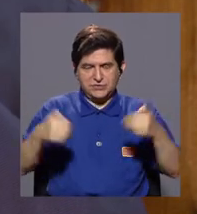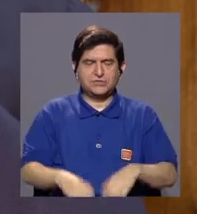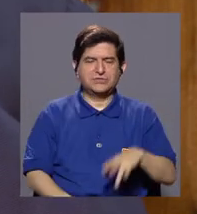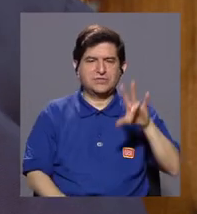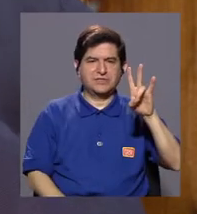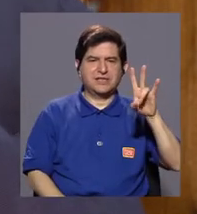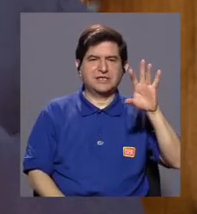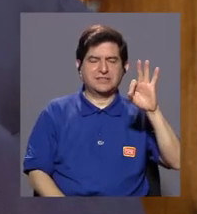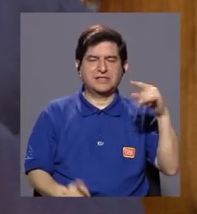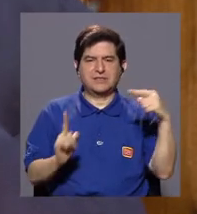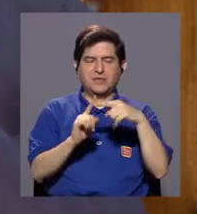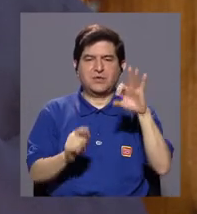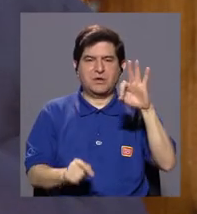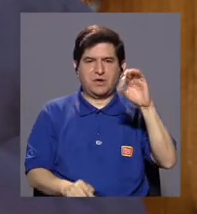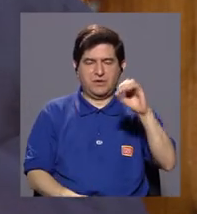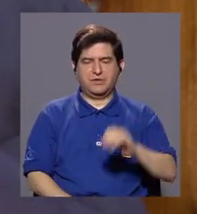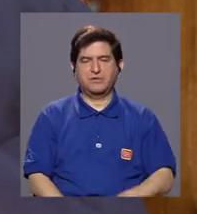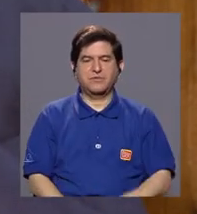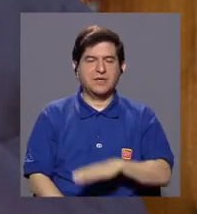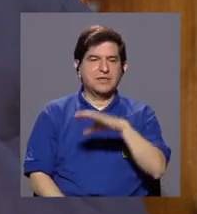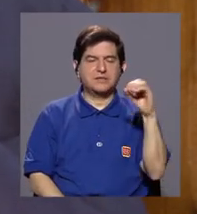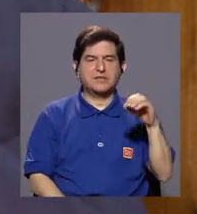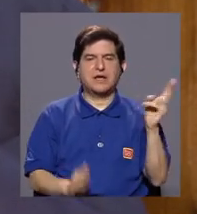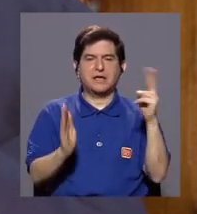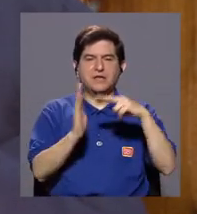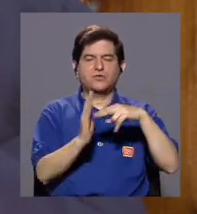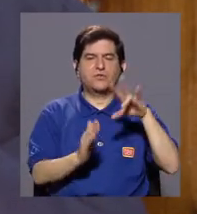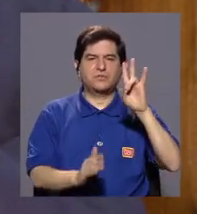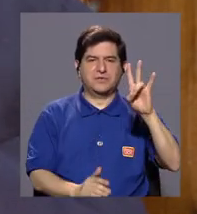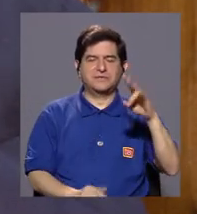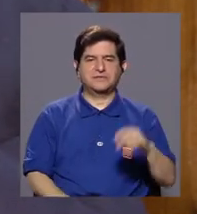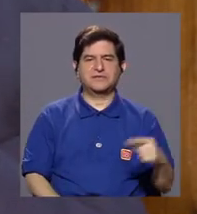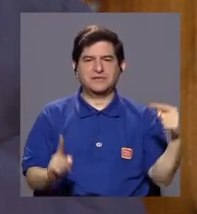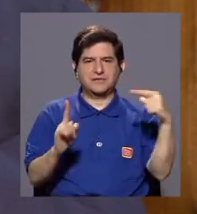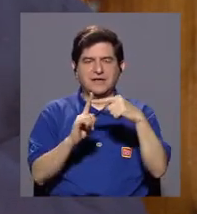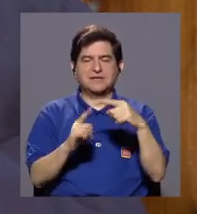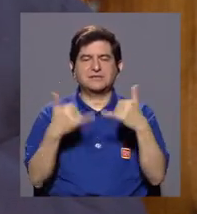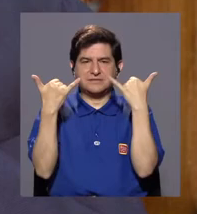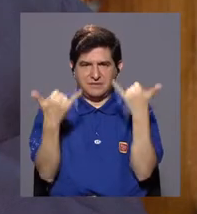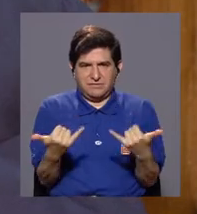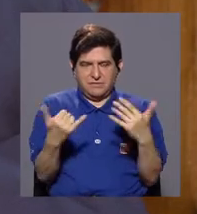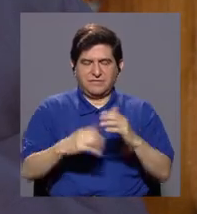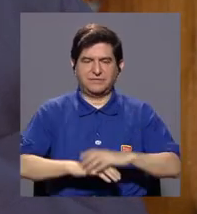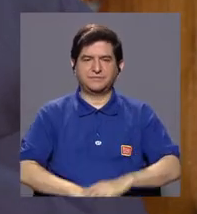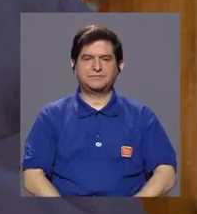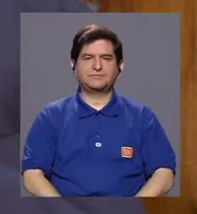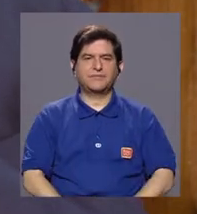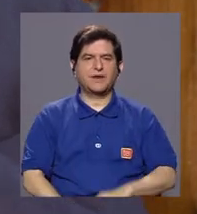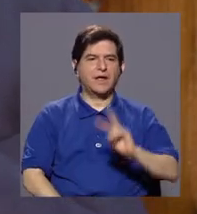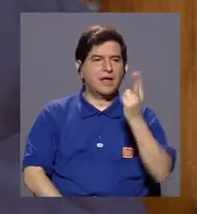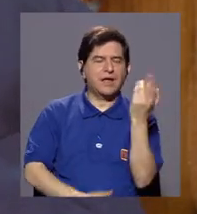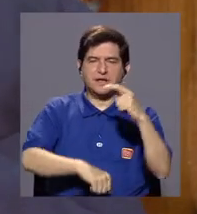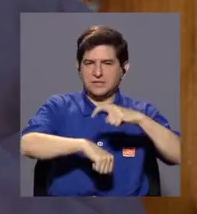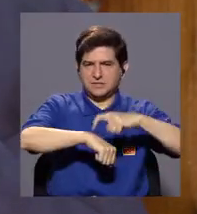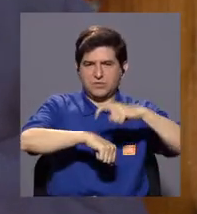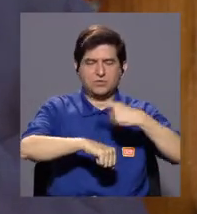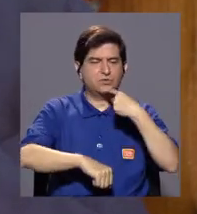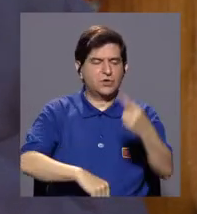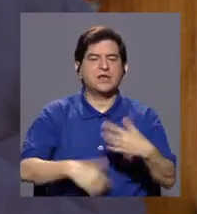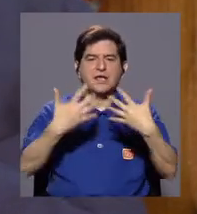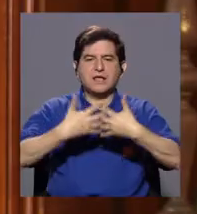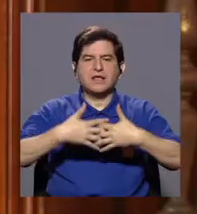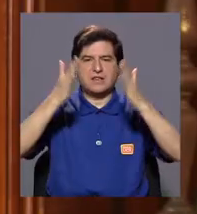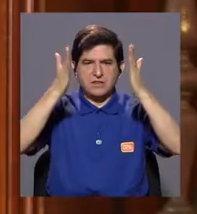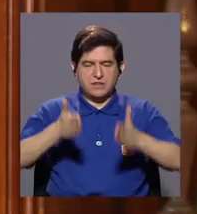del 79 al 90 y del 2007 a hoy. En el segundo periodo, él le dijo a